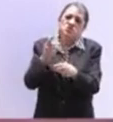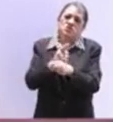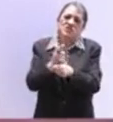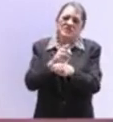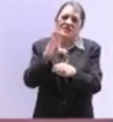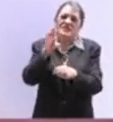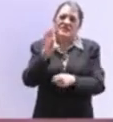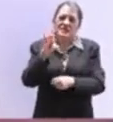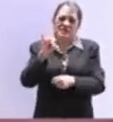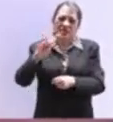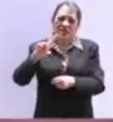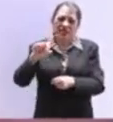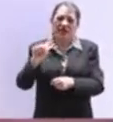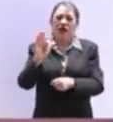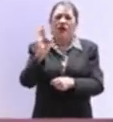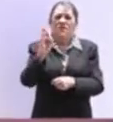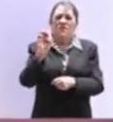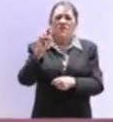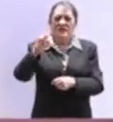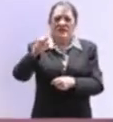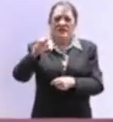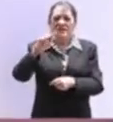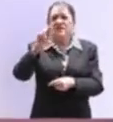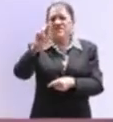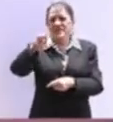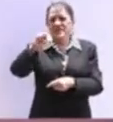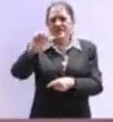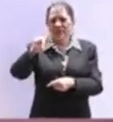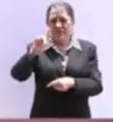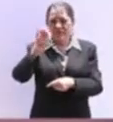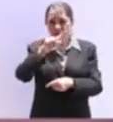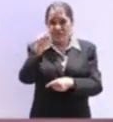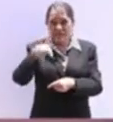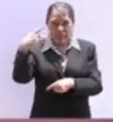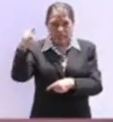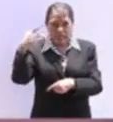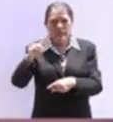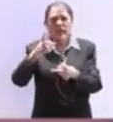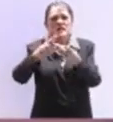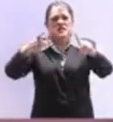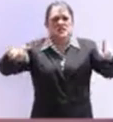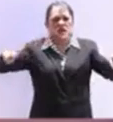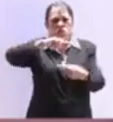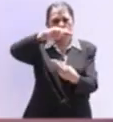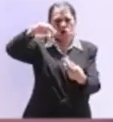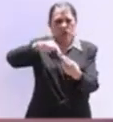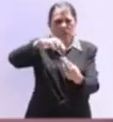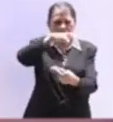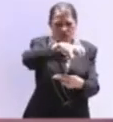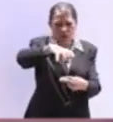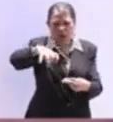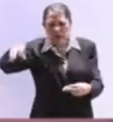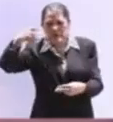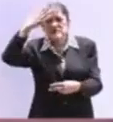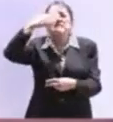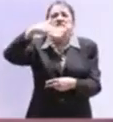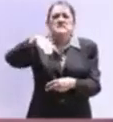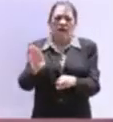Cecilia Fernández, quien es la directora general de Desarrollo Regional de la Secretaría de Bienestar, que es quien